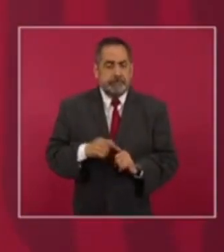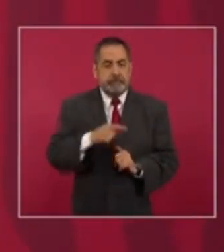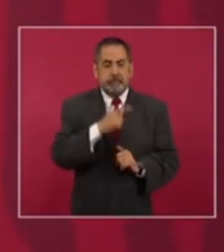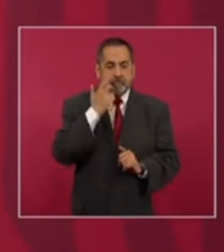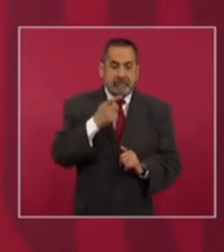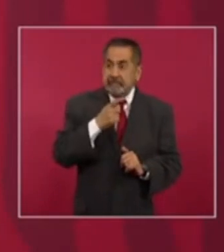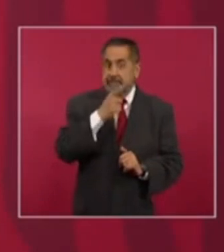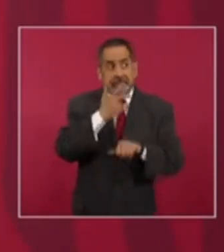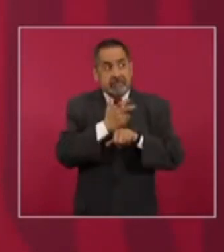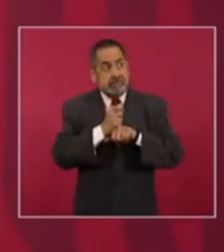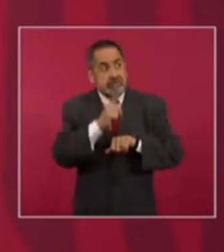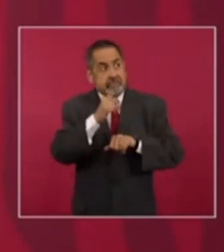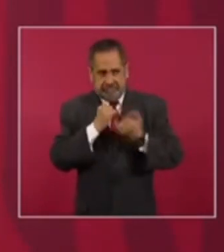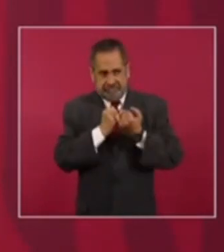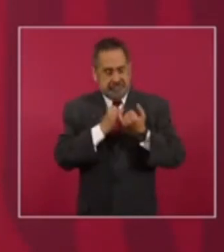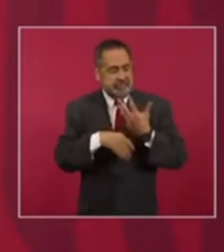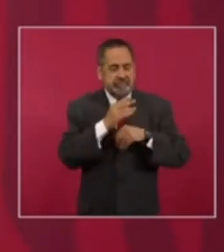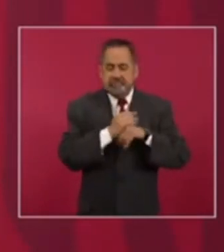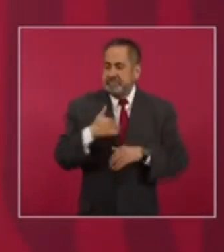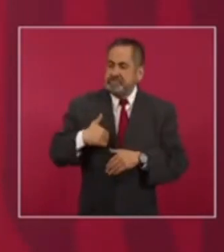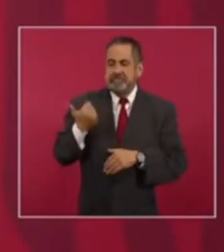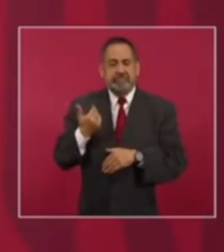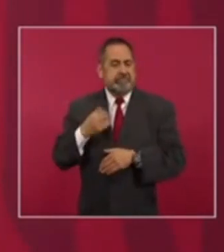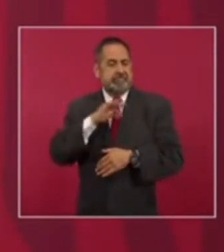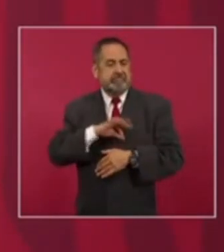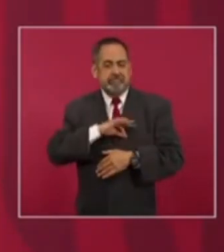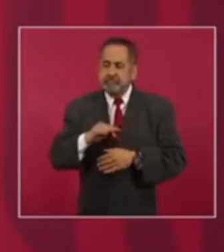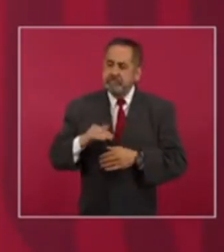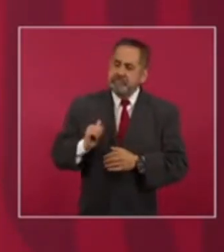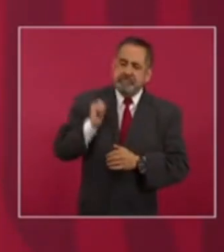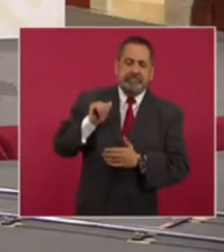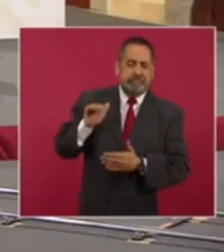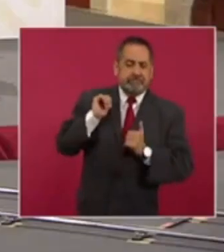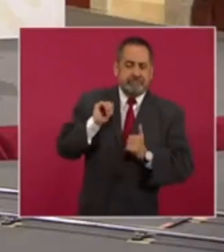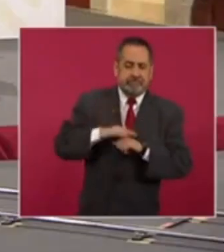especial para sacar provecho.